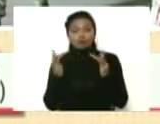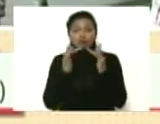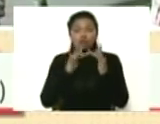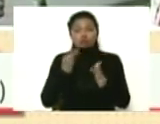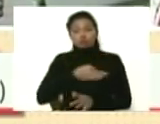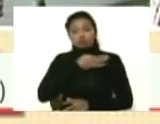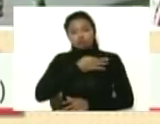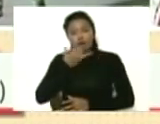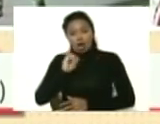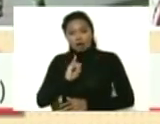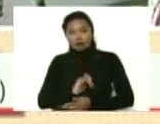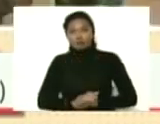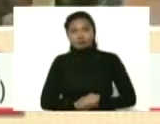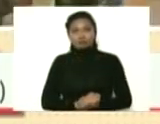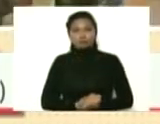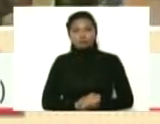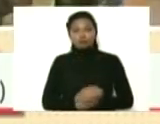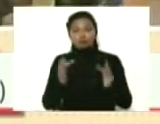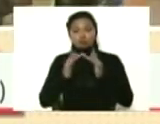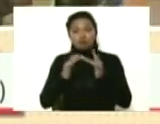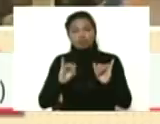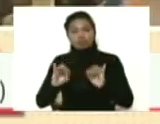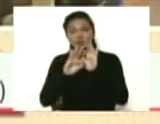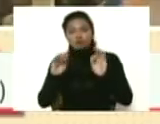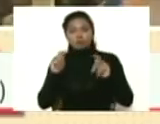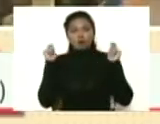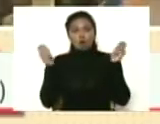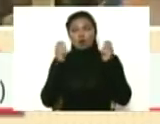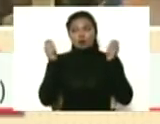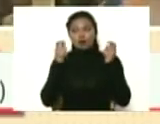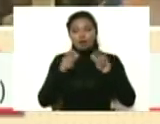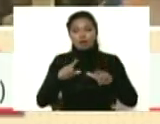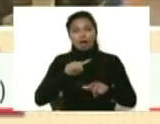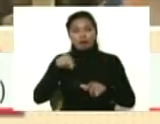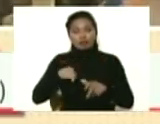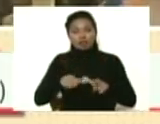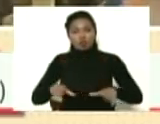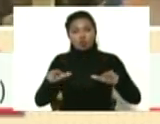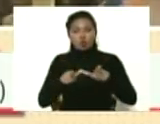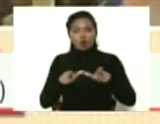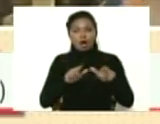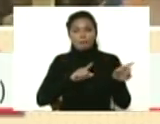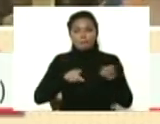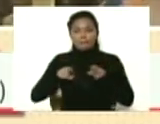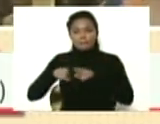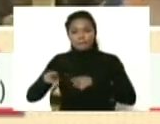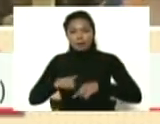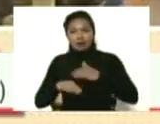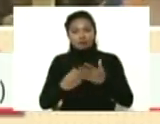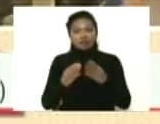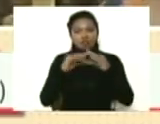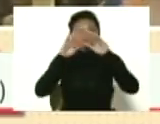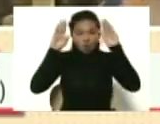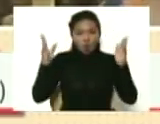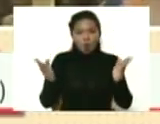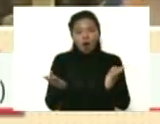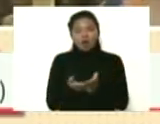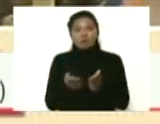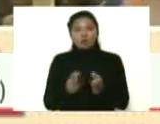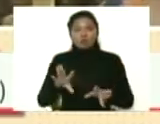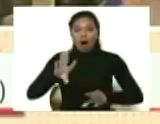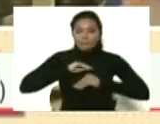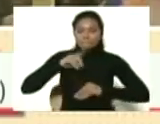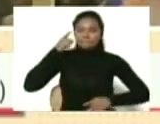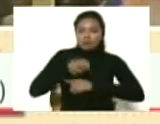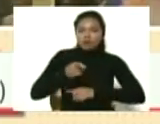sociales, interactuando en esta jornada de acá desde el Comando Estratégico Operacional, todo el mundo asuma la